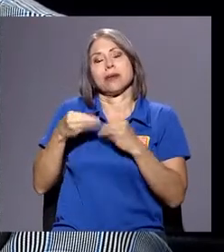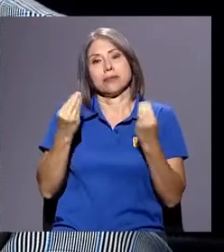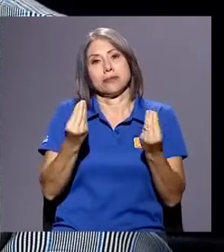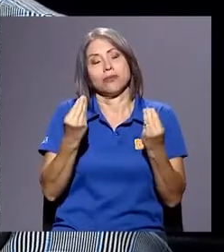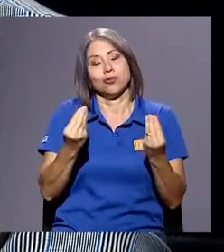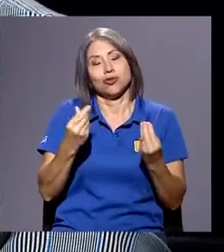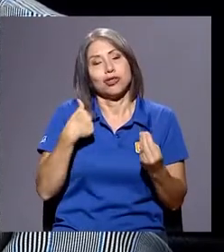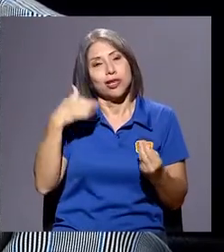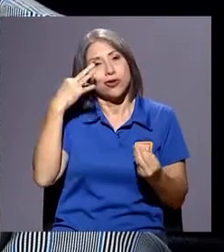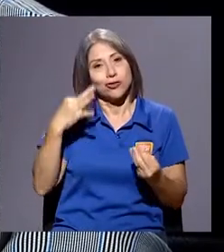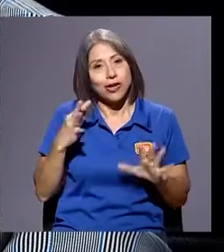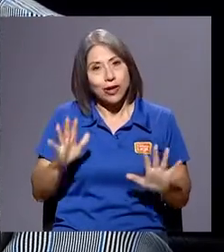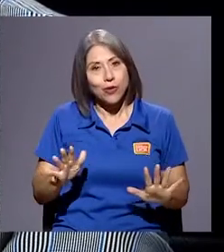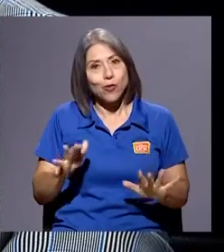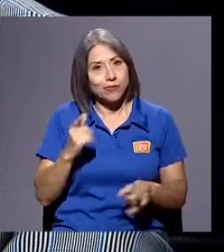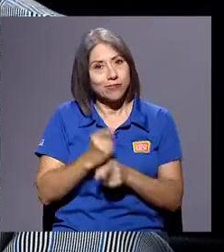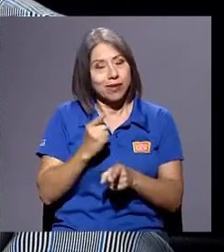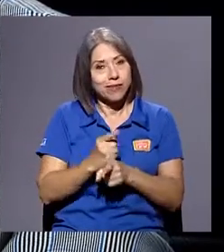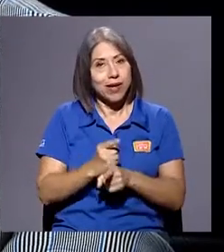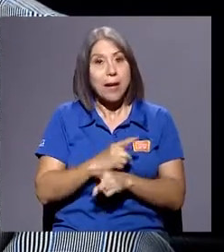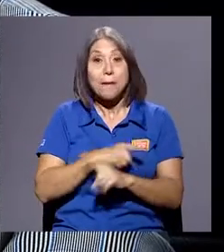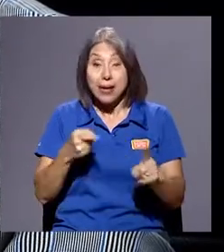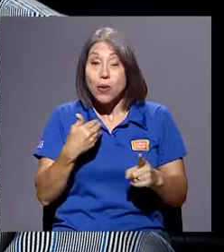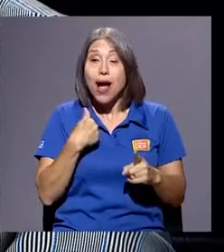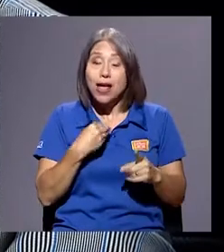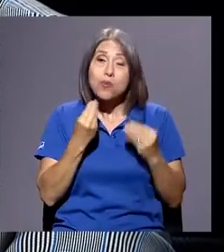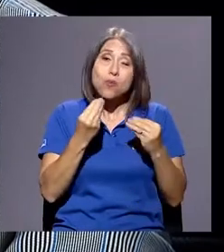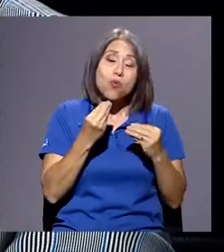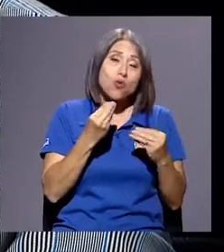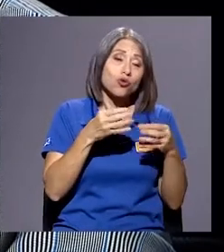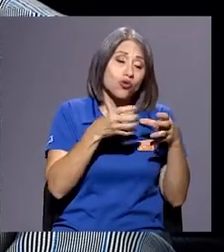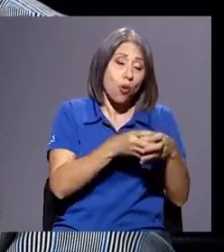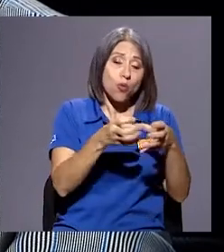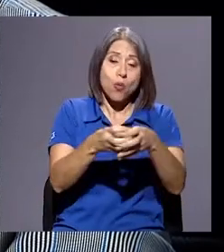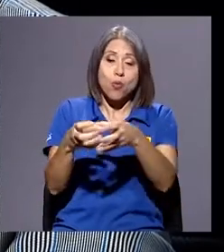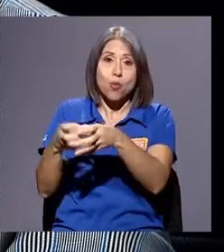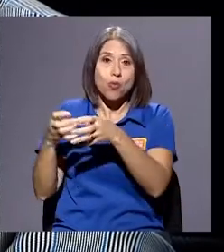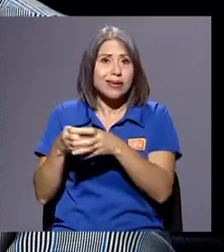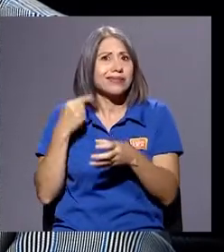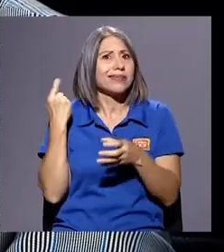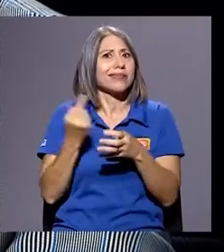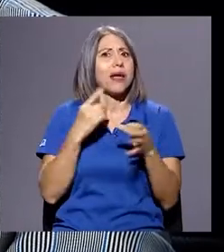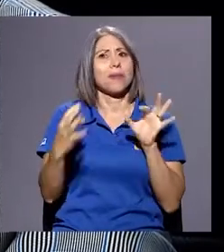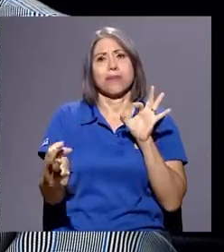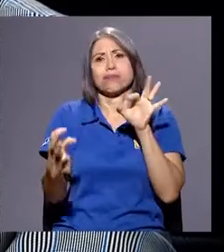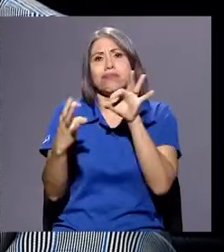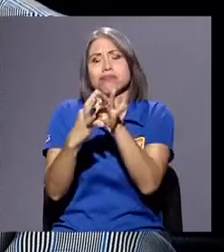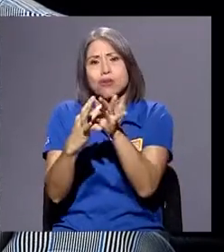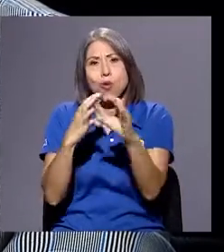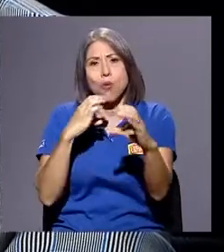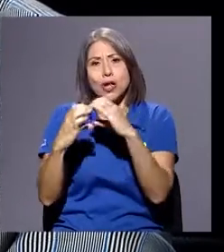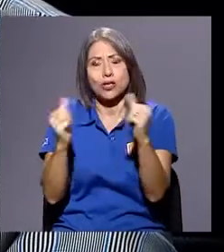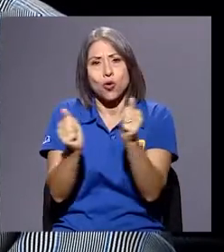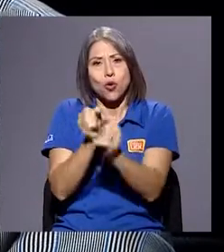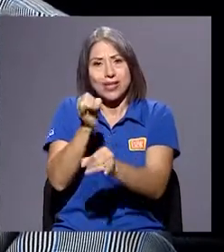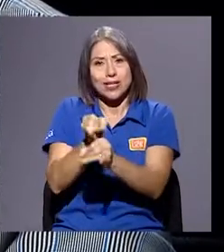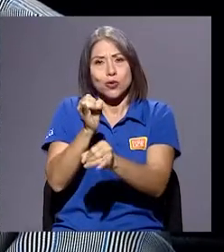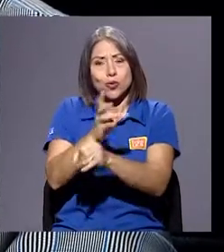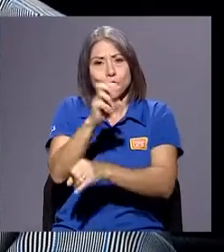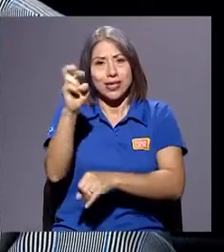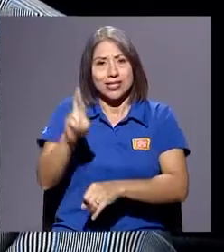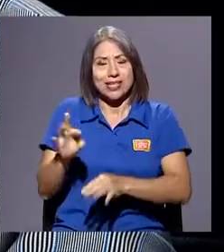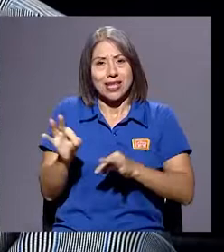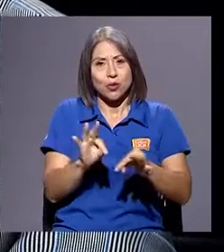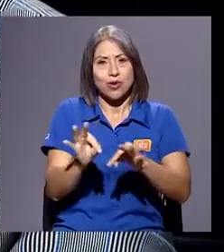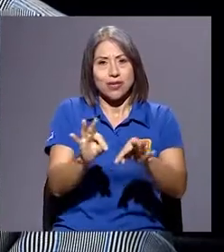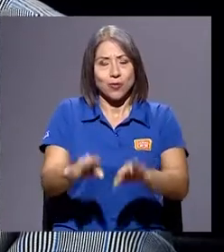cámaras que sí tienen una muy frecuente comunicación con el Instituto Costarricense de Turismo. Nuevamente, también tengo